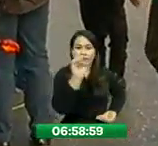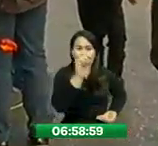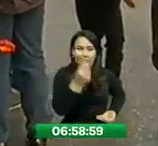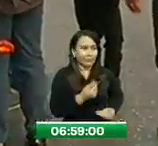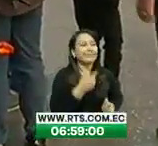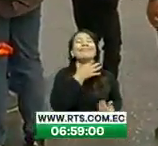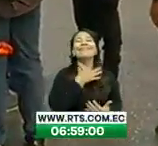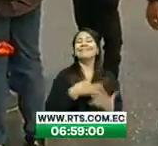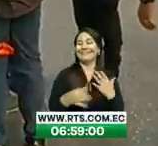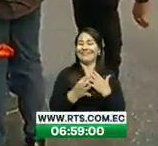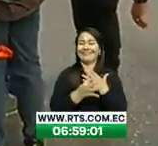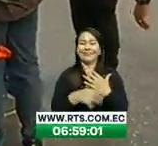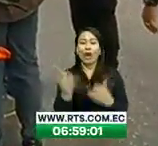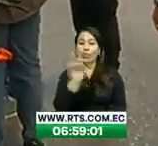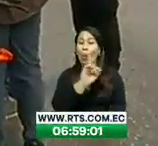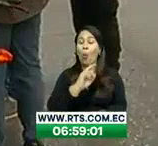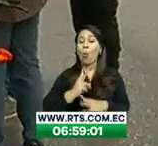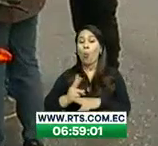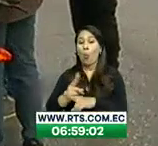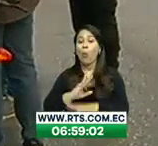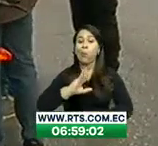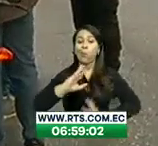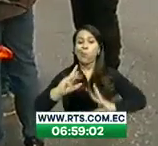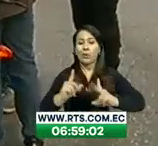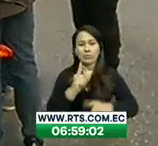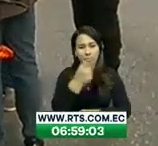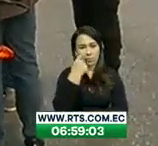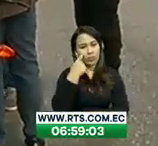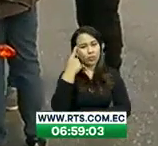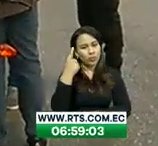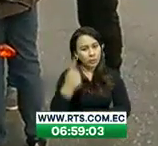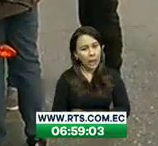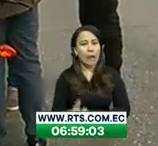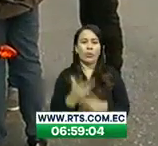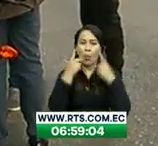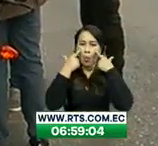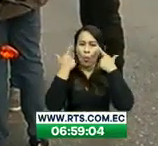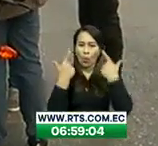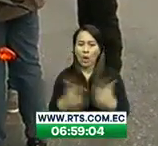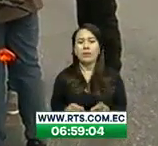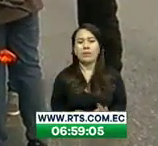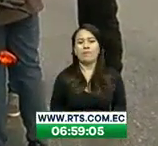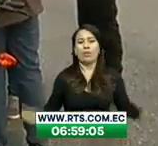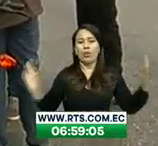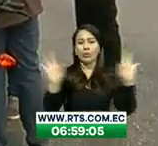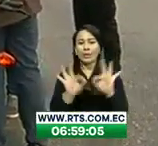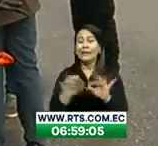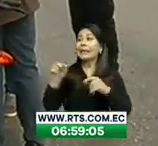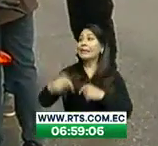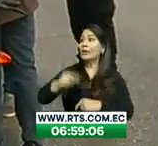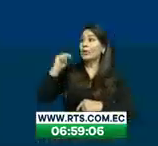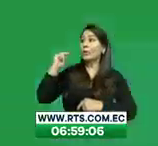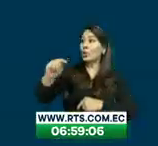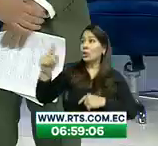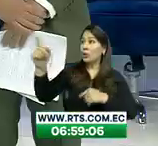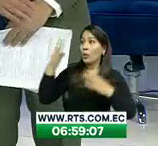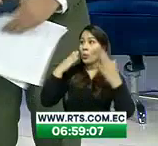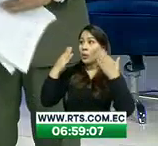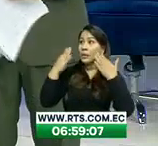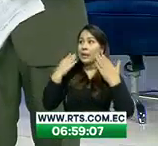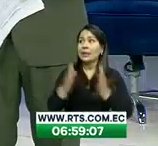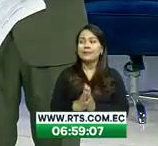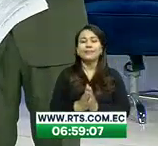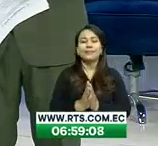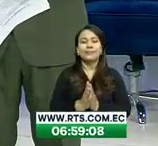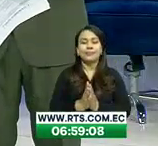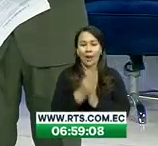de valor para que no nos roben. Es el trabajo entonces acá en el norte de Guayaquil, querida Luisa, José Luis y amigos. Buen